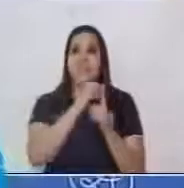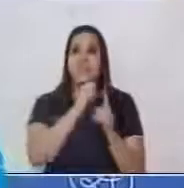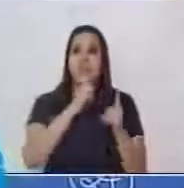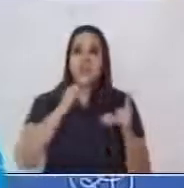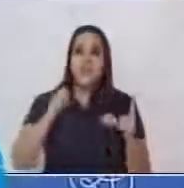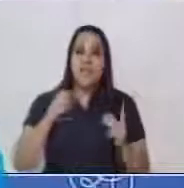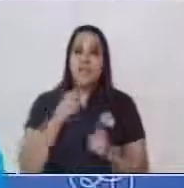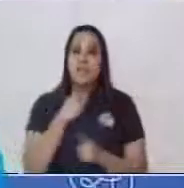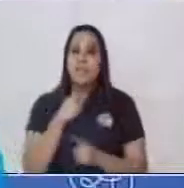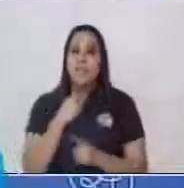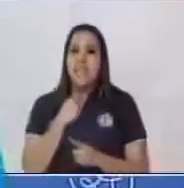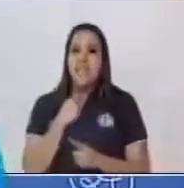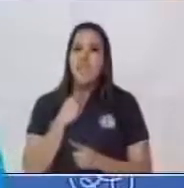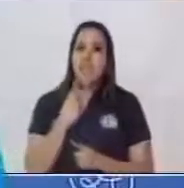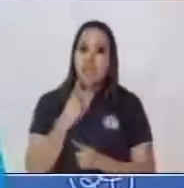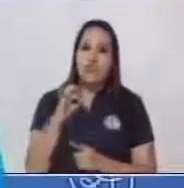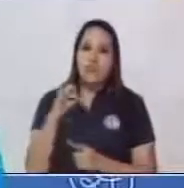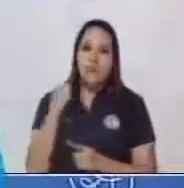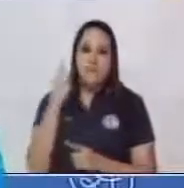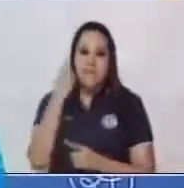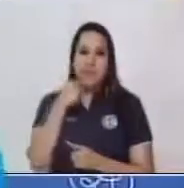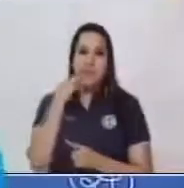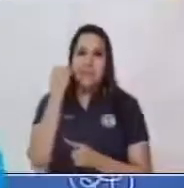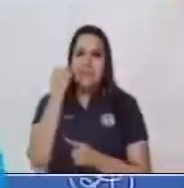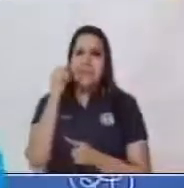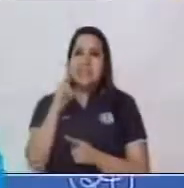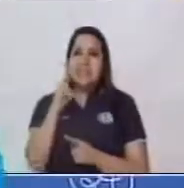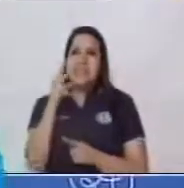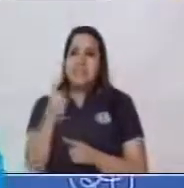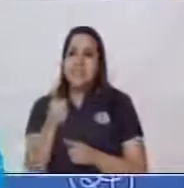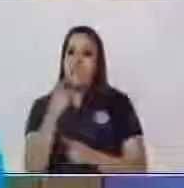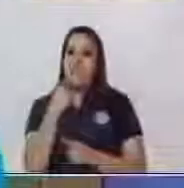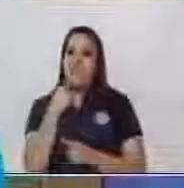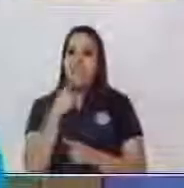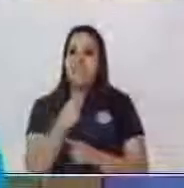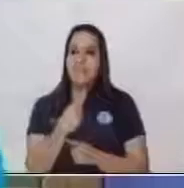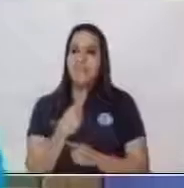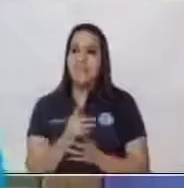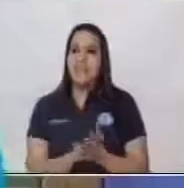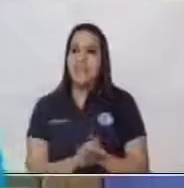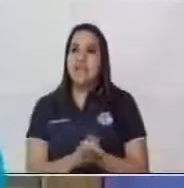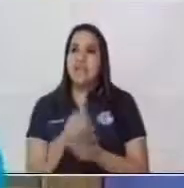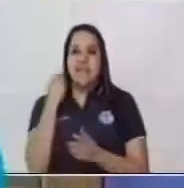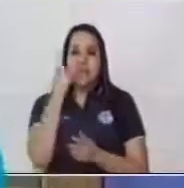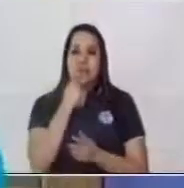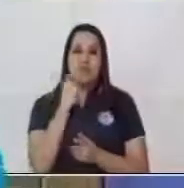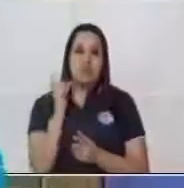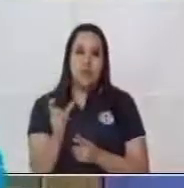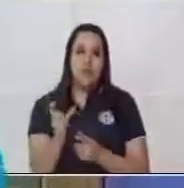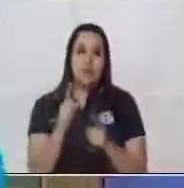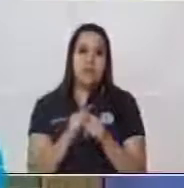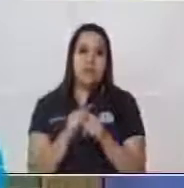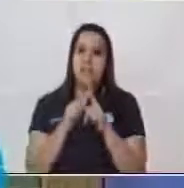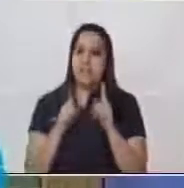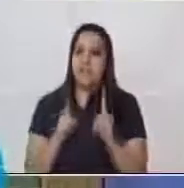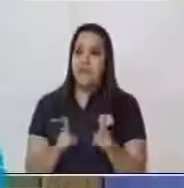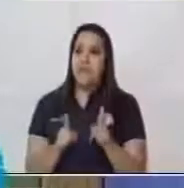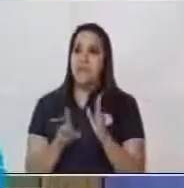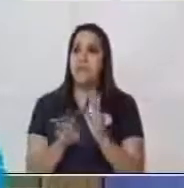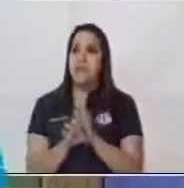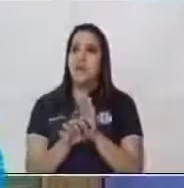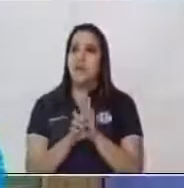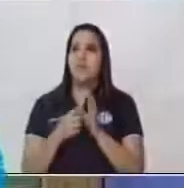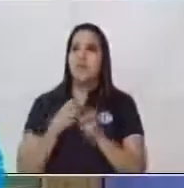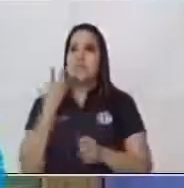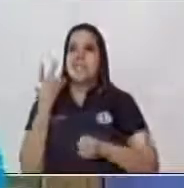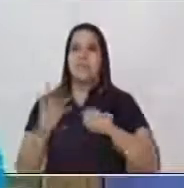es cuando hay un verbo ser y el participio, el verbo en participio, y el sujeto pues recibe o padece la acción expresada por